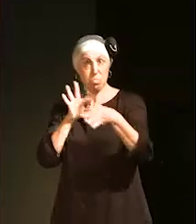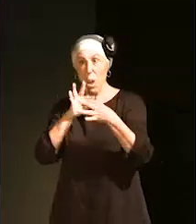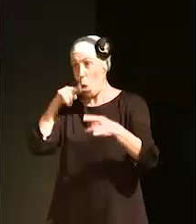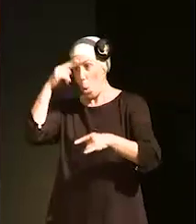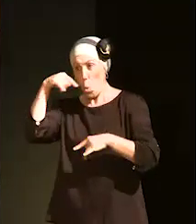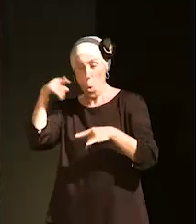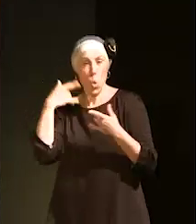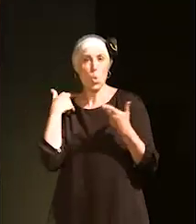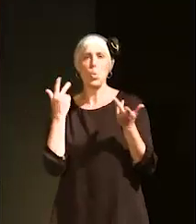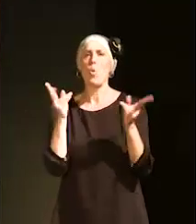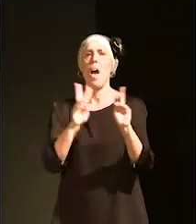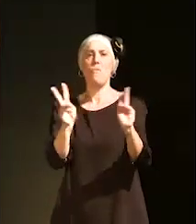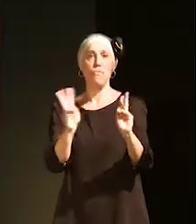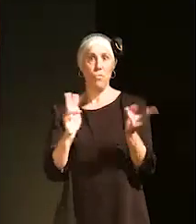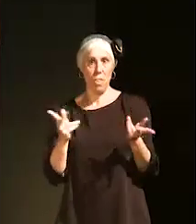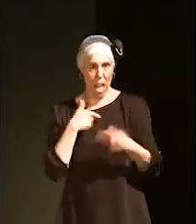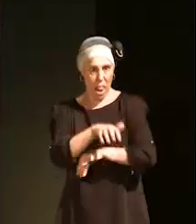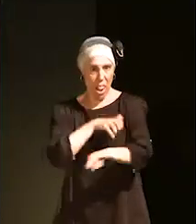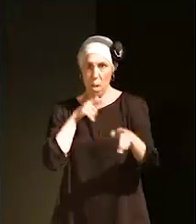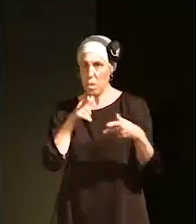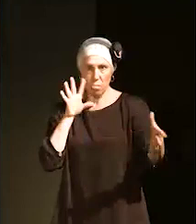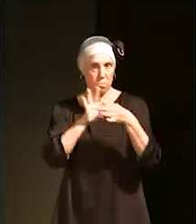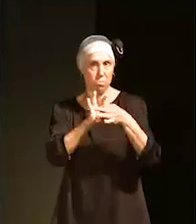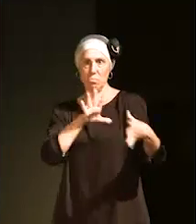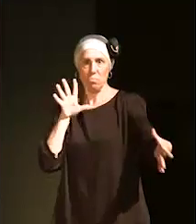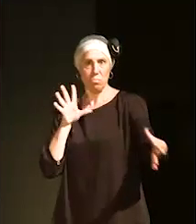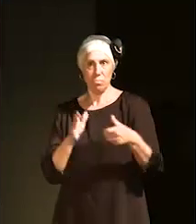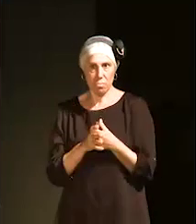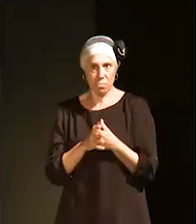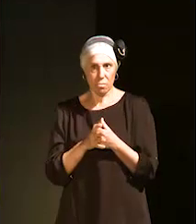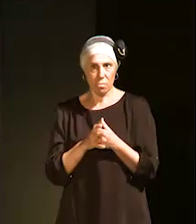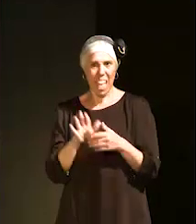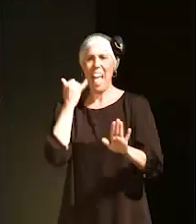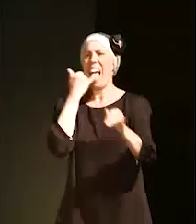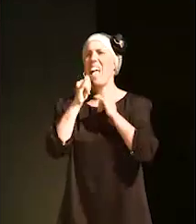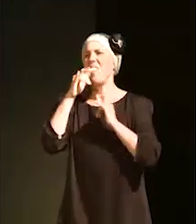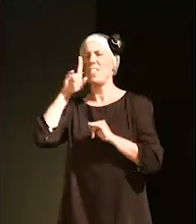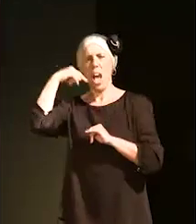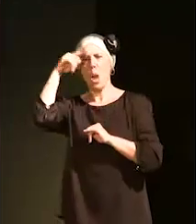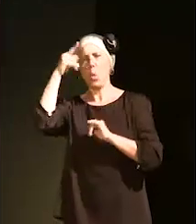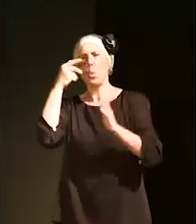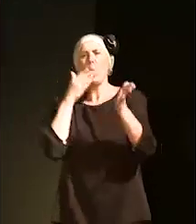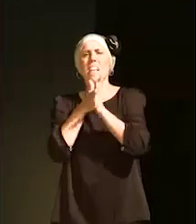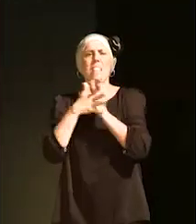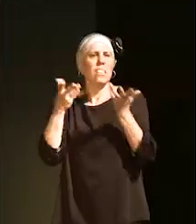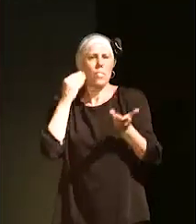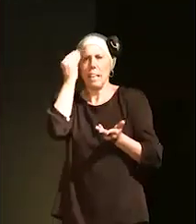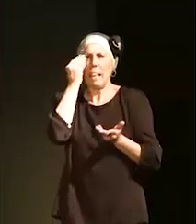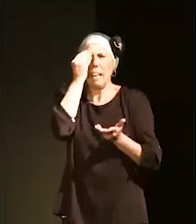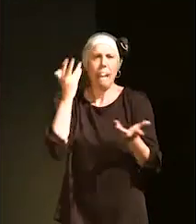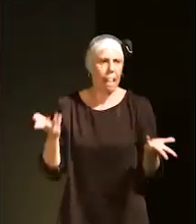vimos son la mayoría la folclorización de la cultura se ha transmitido en la educación